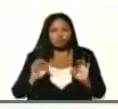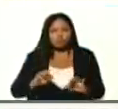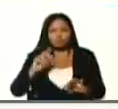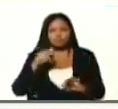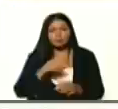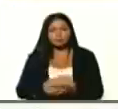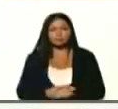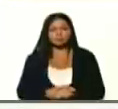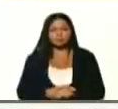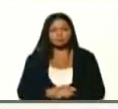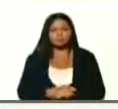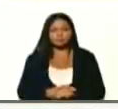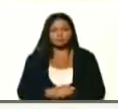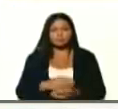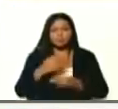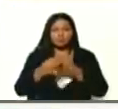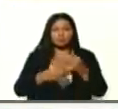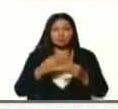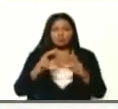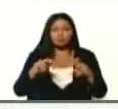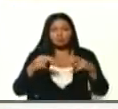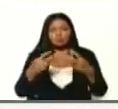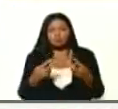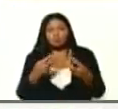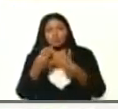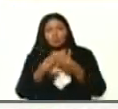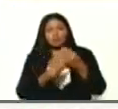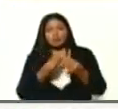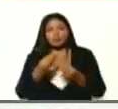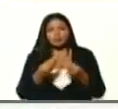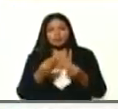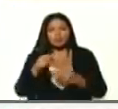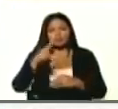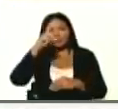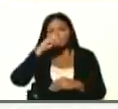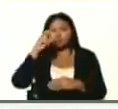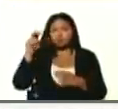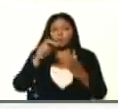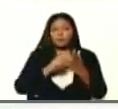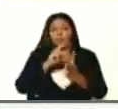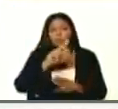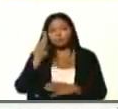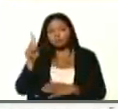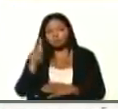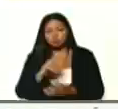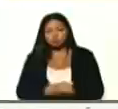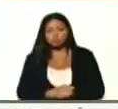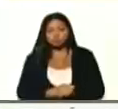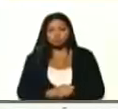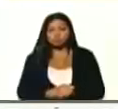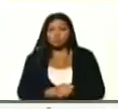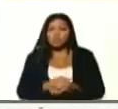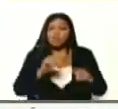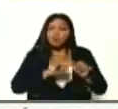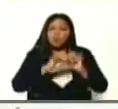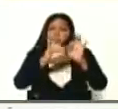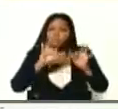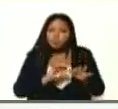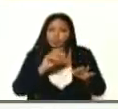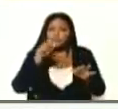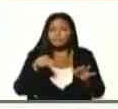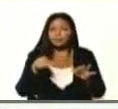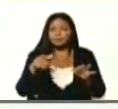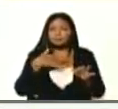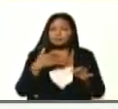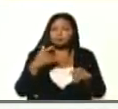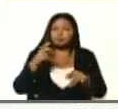hacer un recuento de lo hecho durante este año 2021 en esta materia. En tal sentido, durante